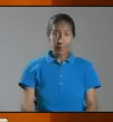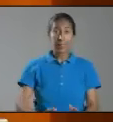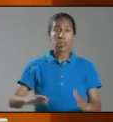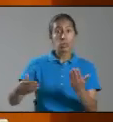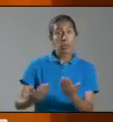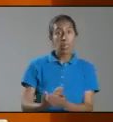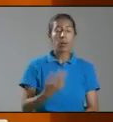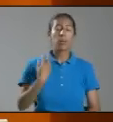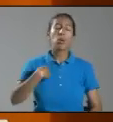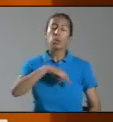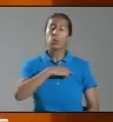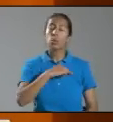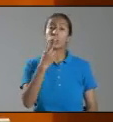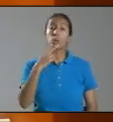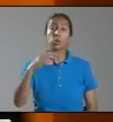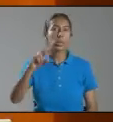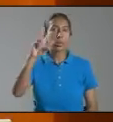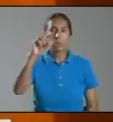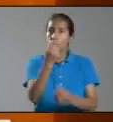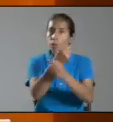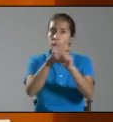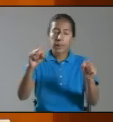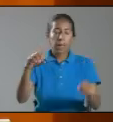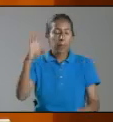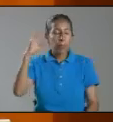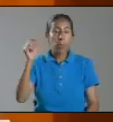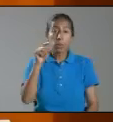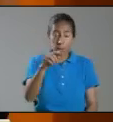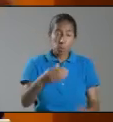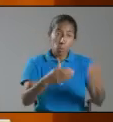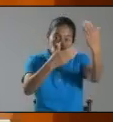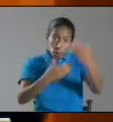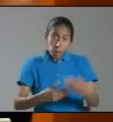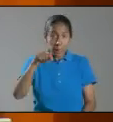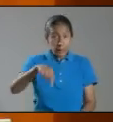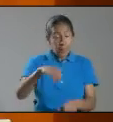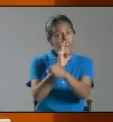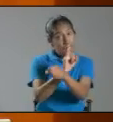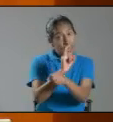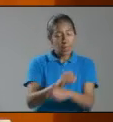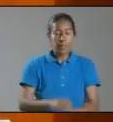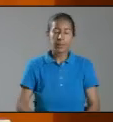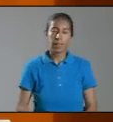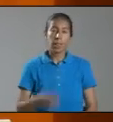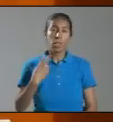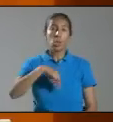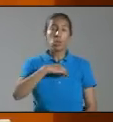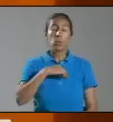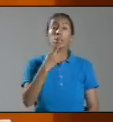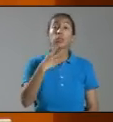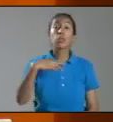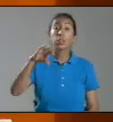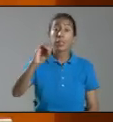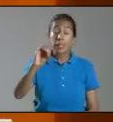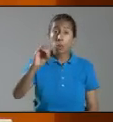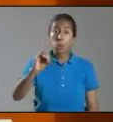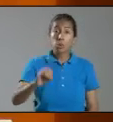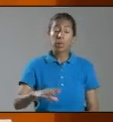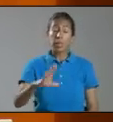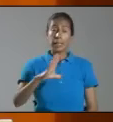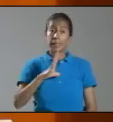Nuestros hijos no se salvan porque tú los traes a la escuela dominical. Nuestros hijos tienen que tener un